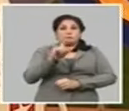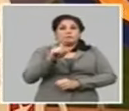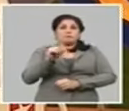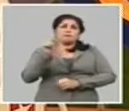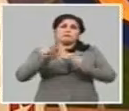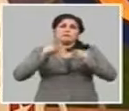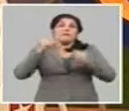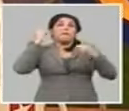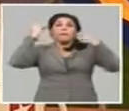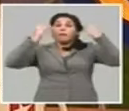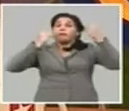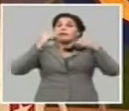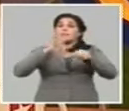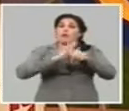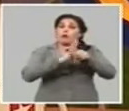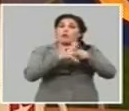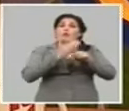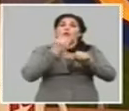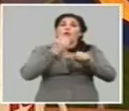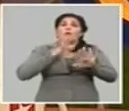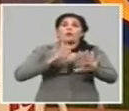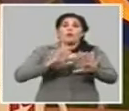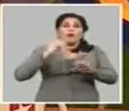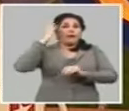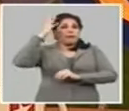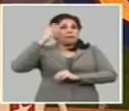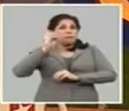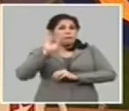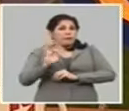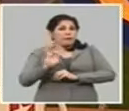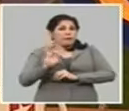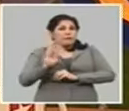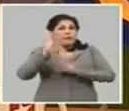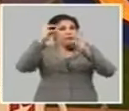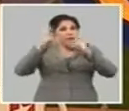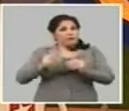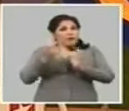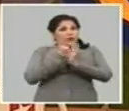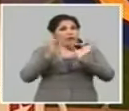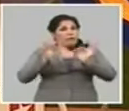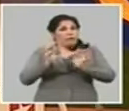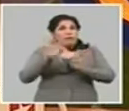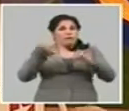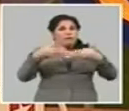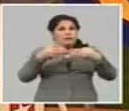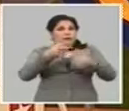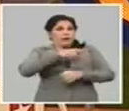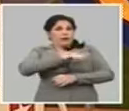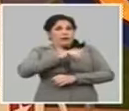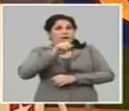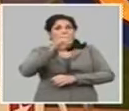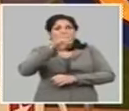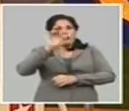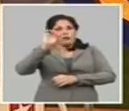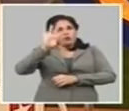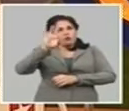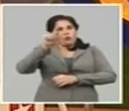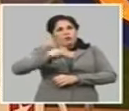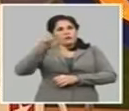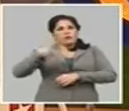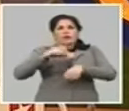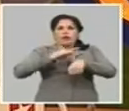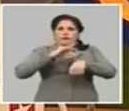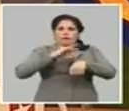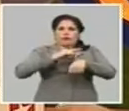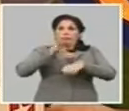sospechosos que hemos estado siguiendo las cifras de confirmado como se ha explicado al cierre del día de ayer es de 48 las calles